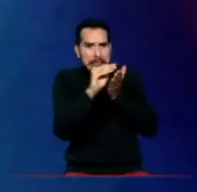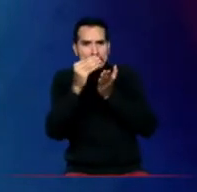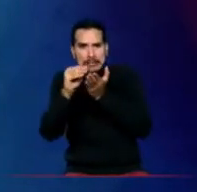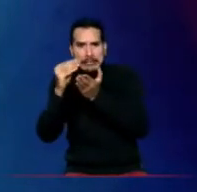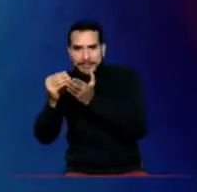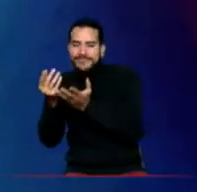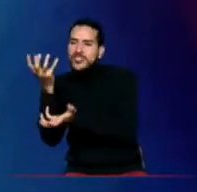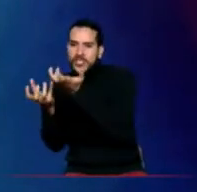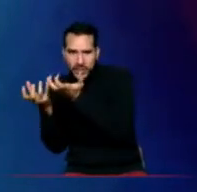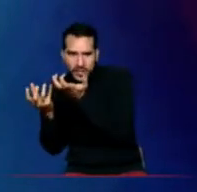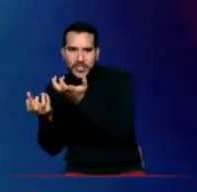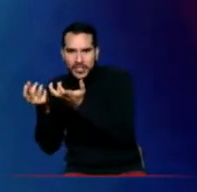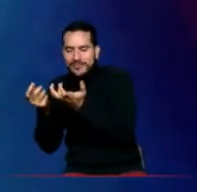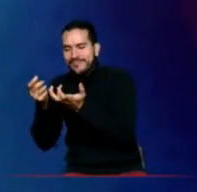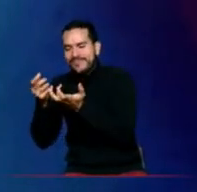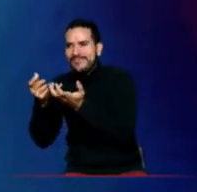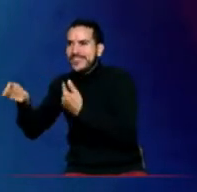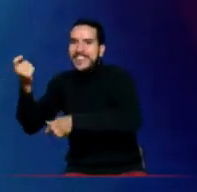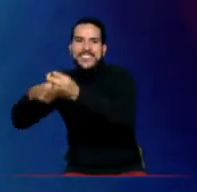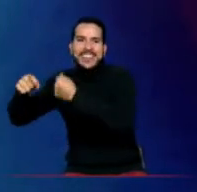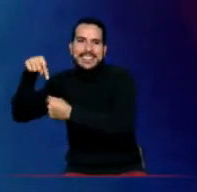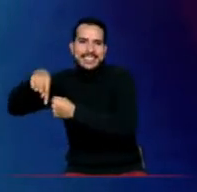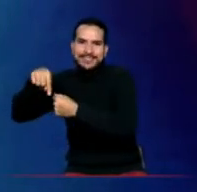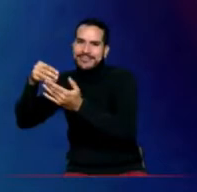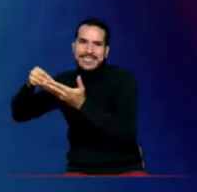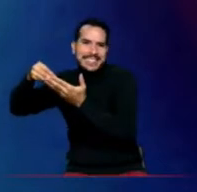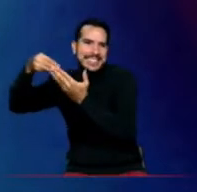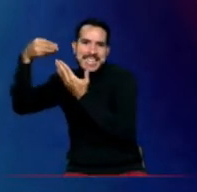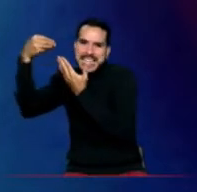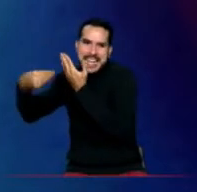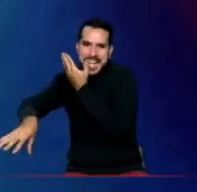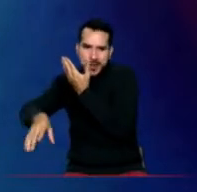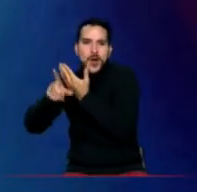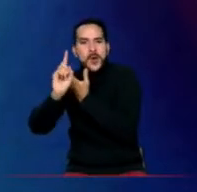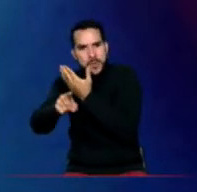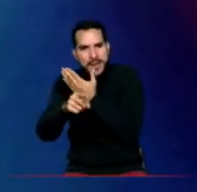estos precios no sean tan económicos como quisiéramos.